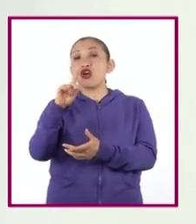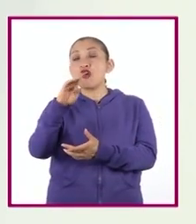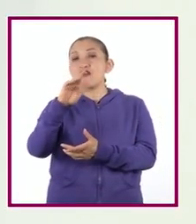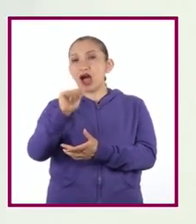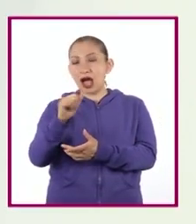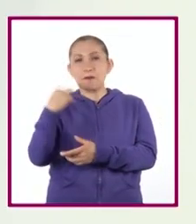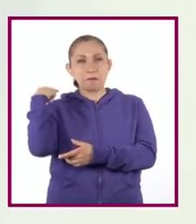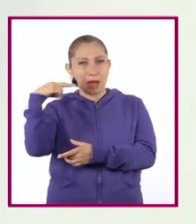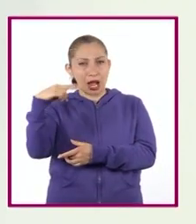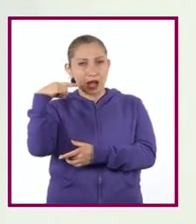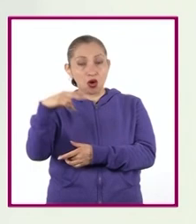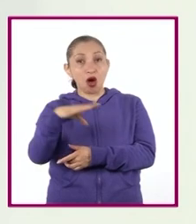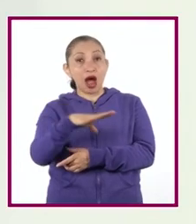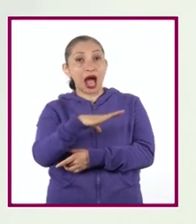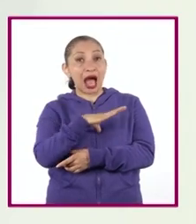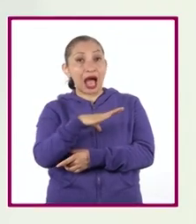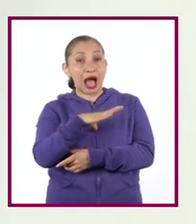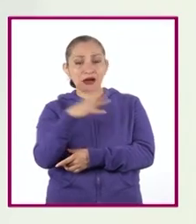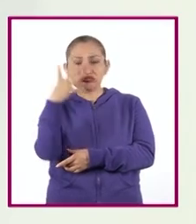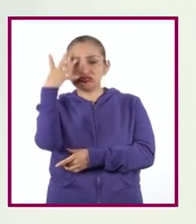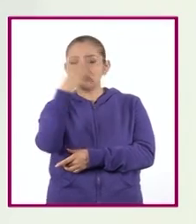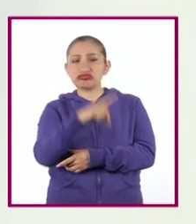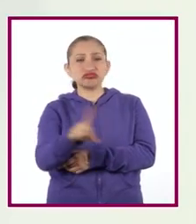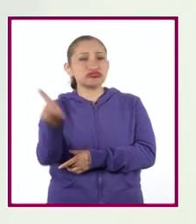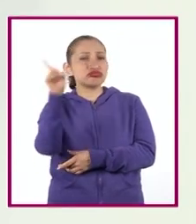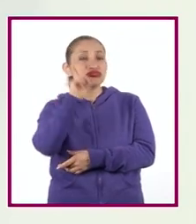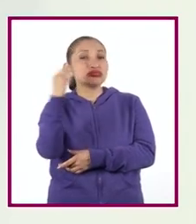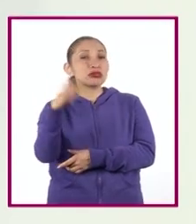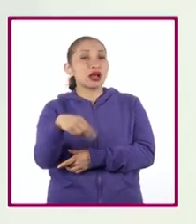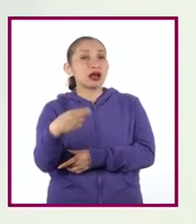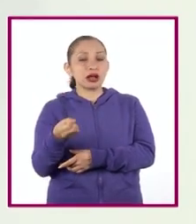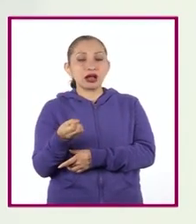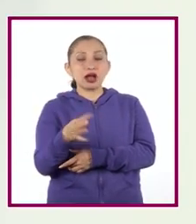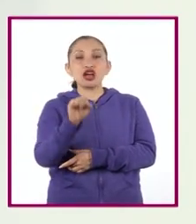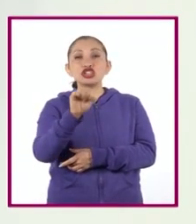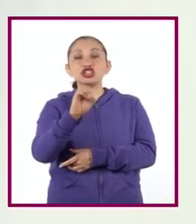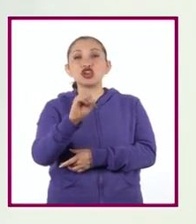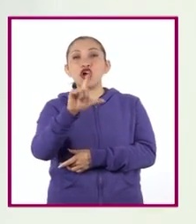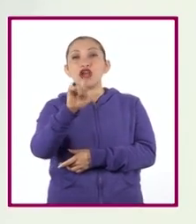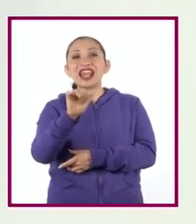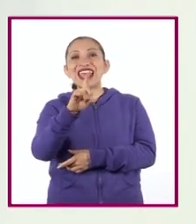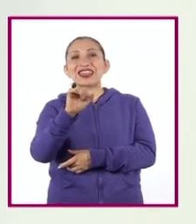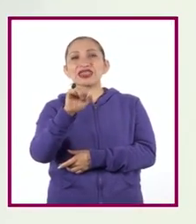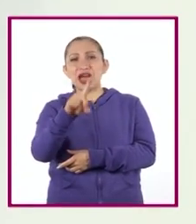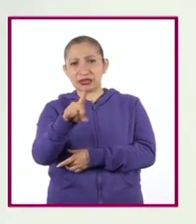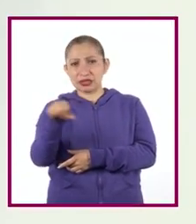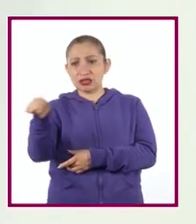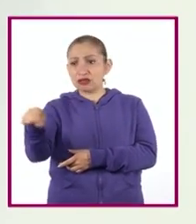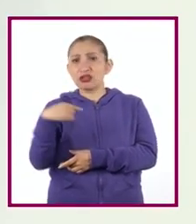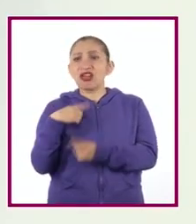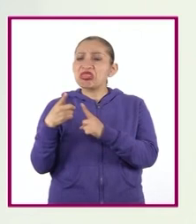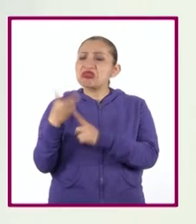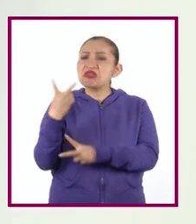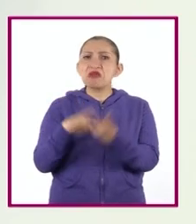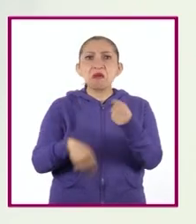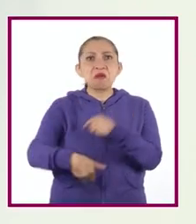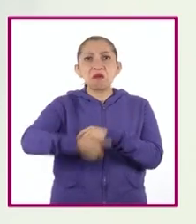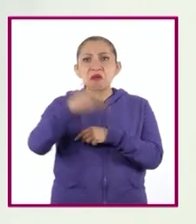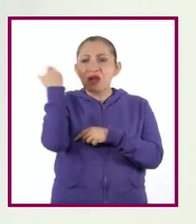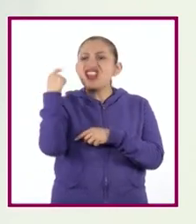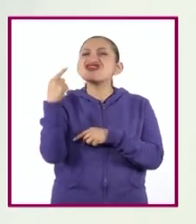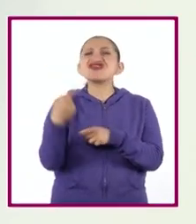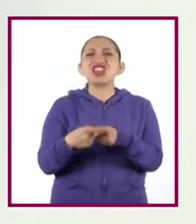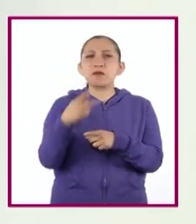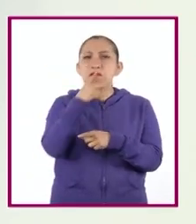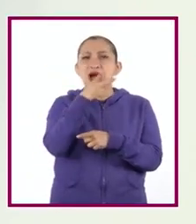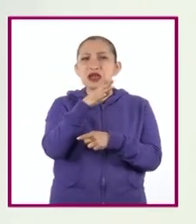Veracruz, vivía una hermosa mujer llamada Soledad. Nadie sabía de dónde era o